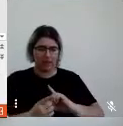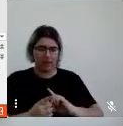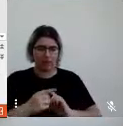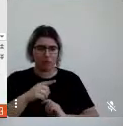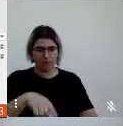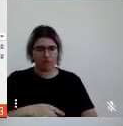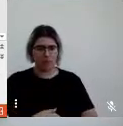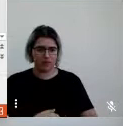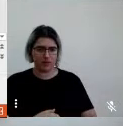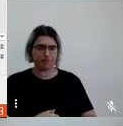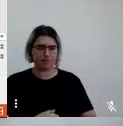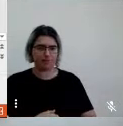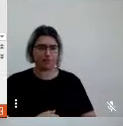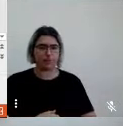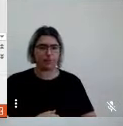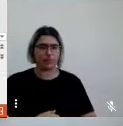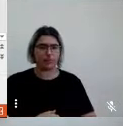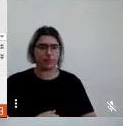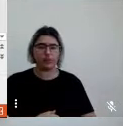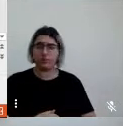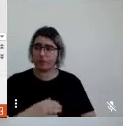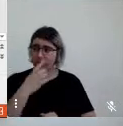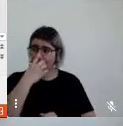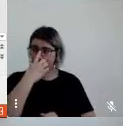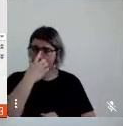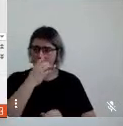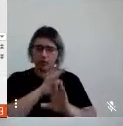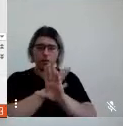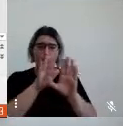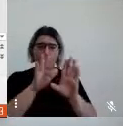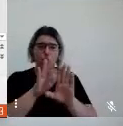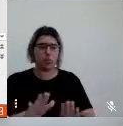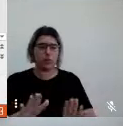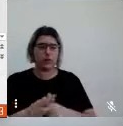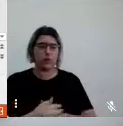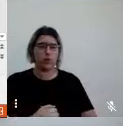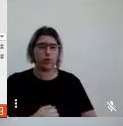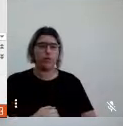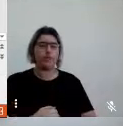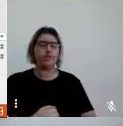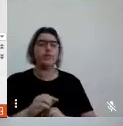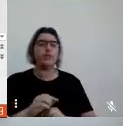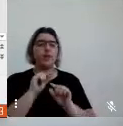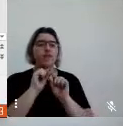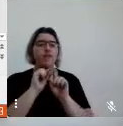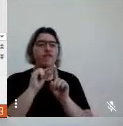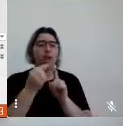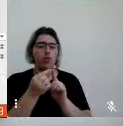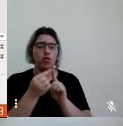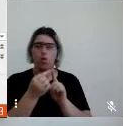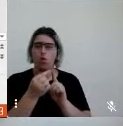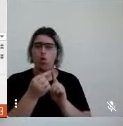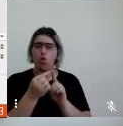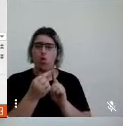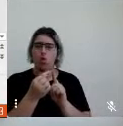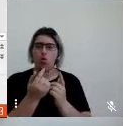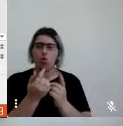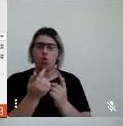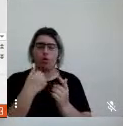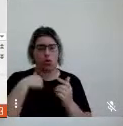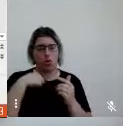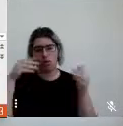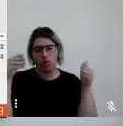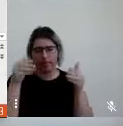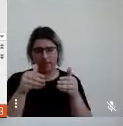se llama. Y por último, el factor del que me voy a centrar yo hoy, que es de la